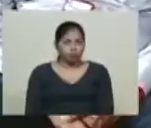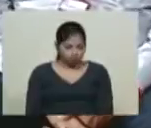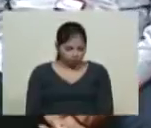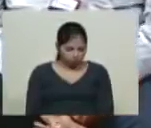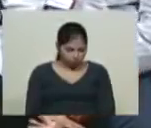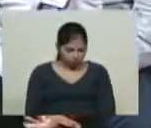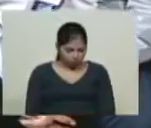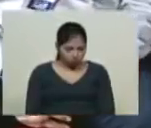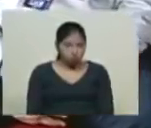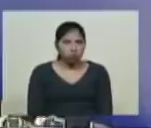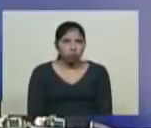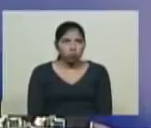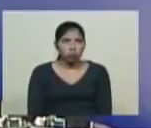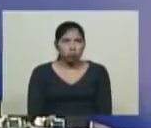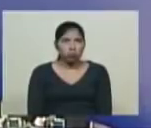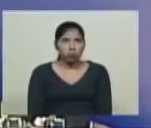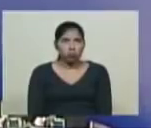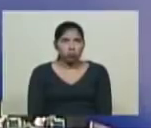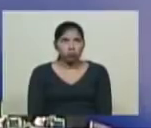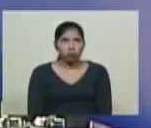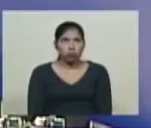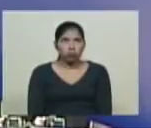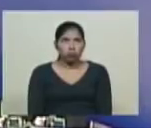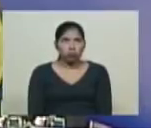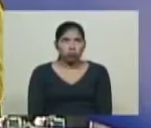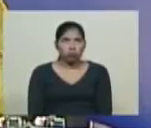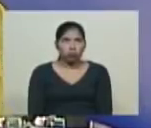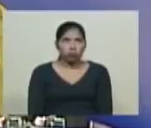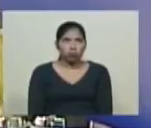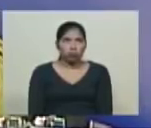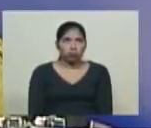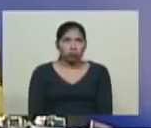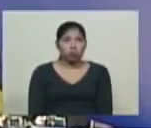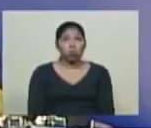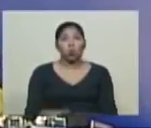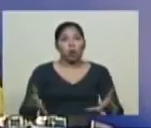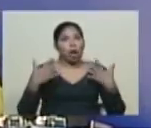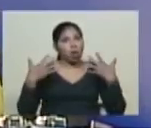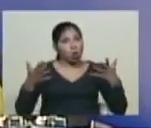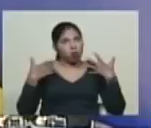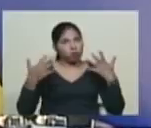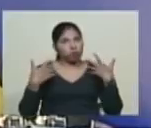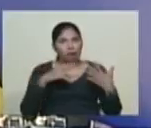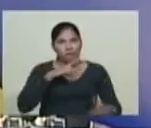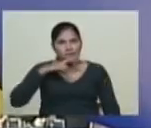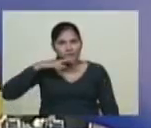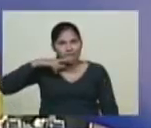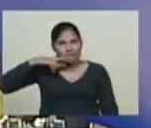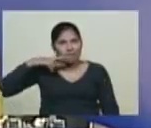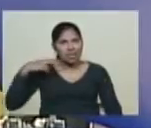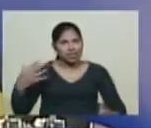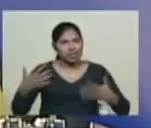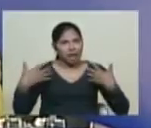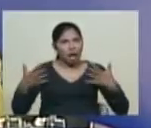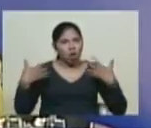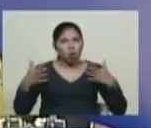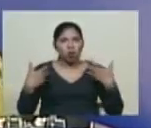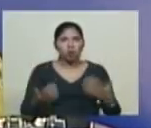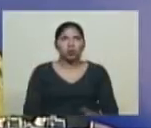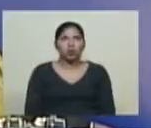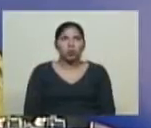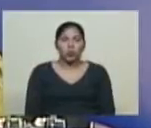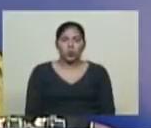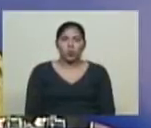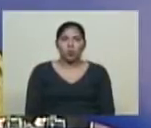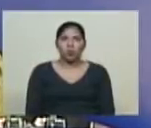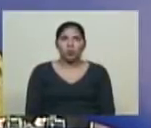También, yo le dije, tenía muchas noticias, ¿verdad? En esta tarde está haciendo calor sabroso, gobernador. Siendo un buen